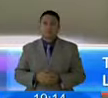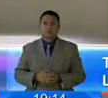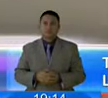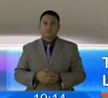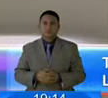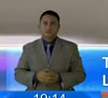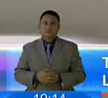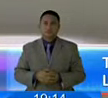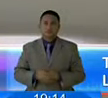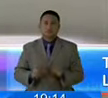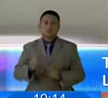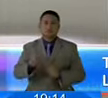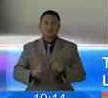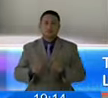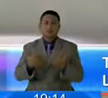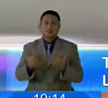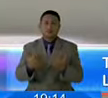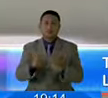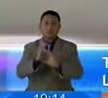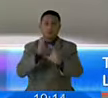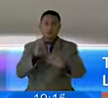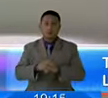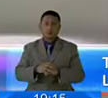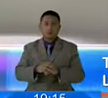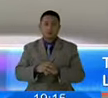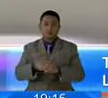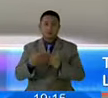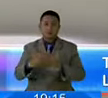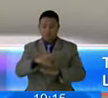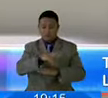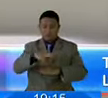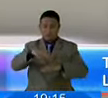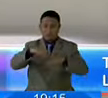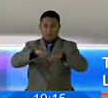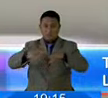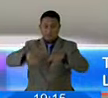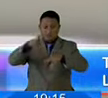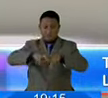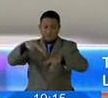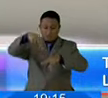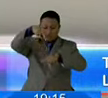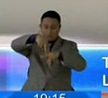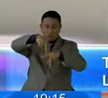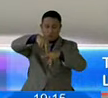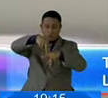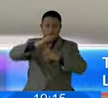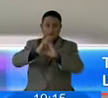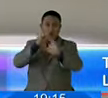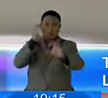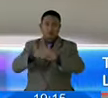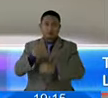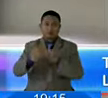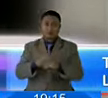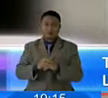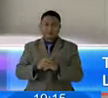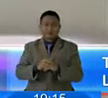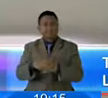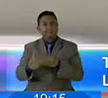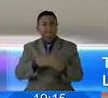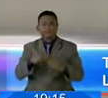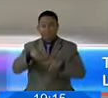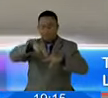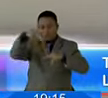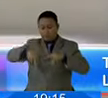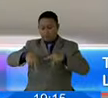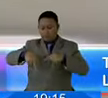Los usuarios esperaban el bus subidos en la banca del paradero. Cuando llegaba la unidad, no les quedaba más remedio que